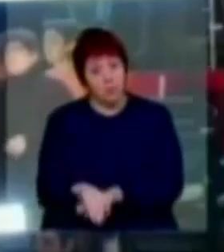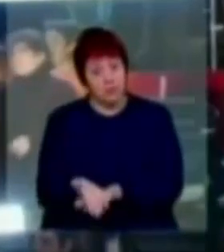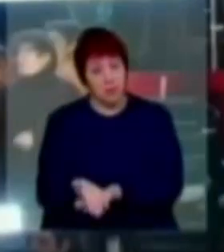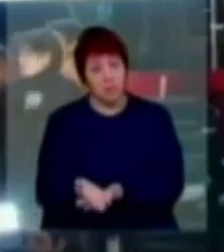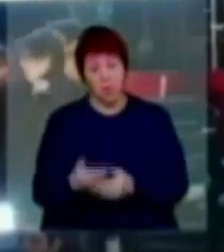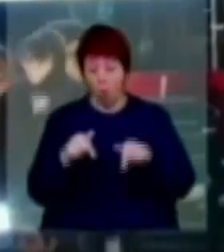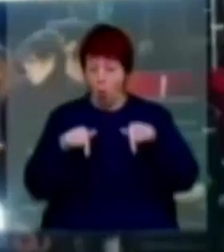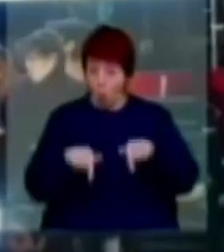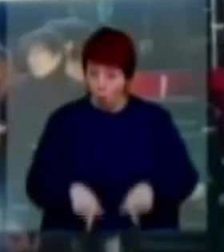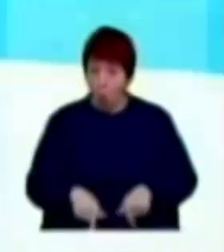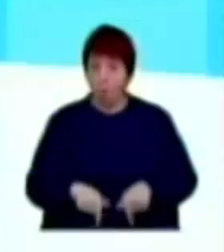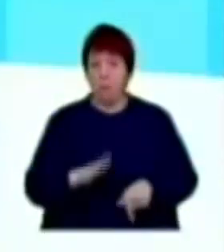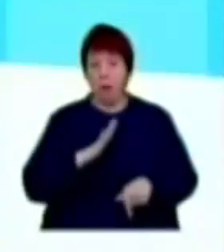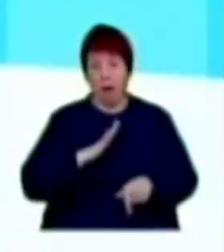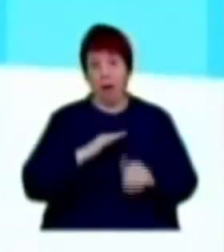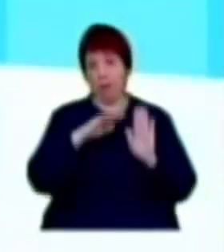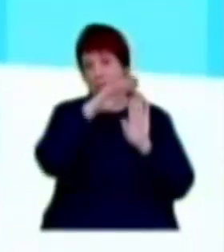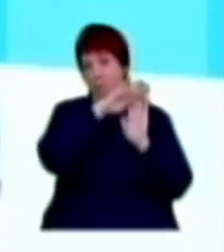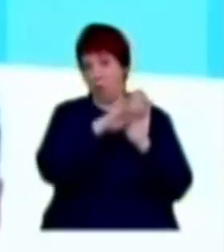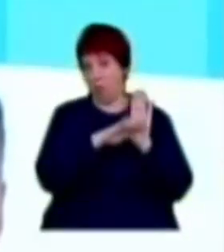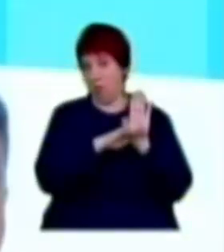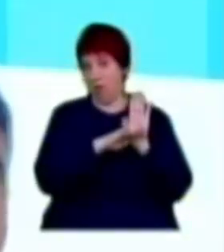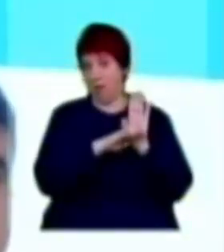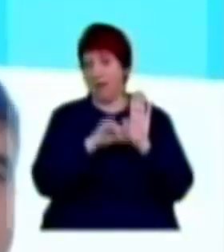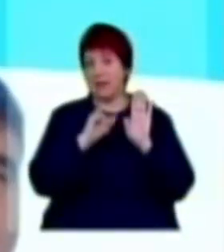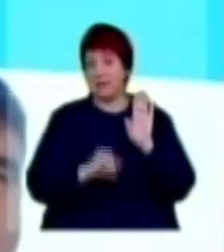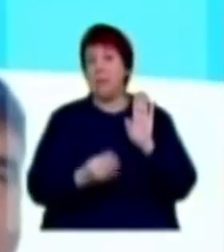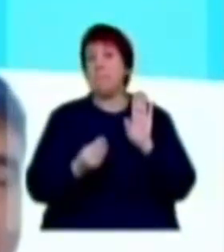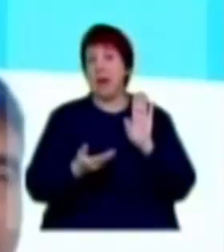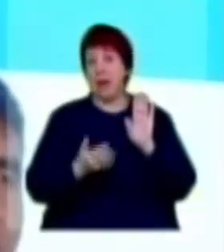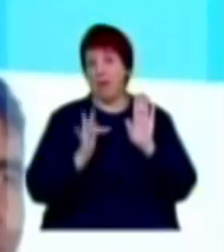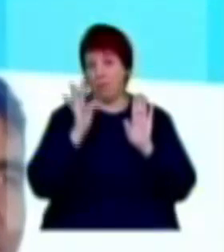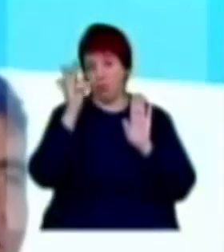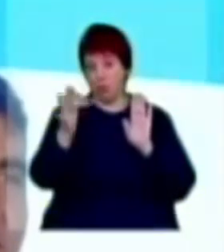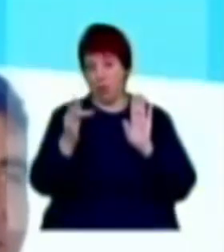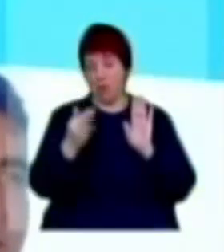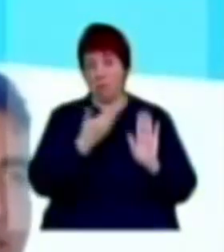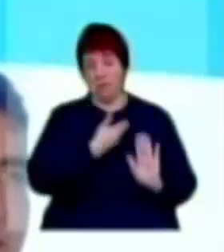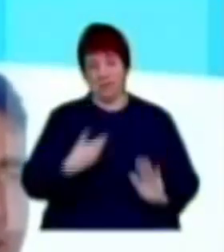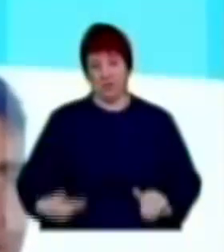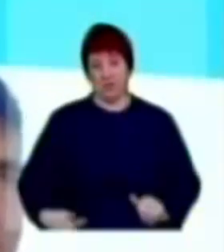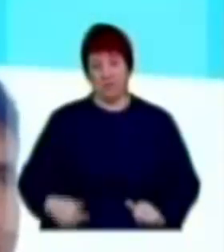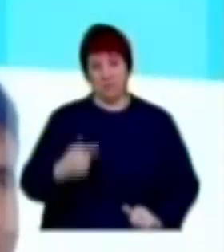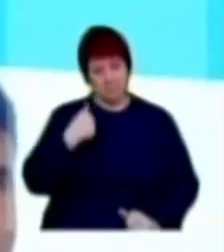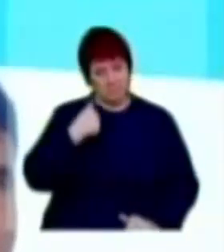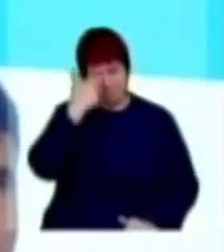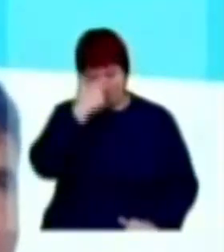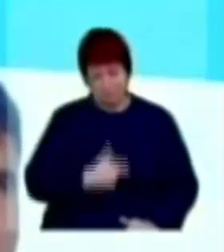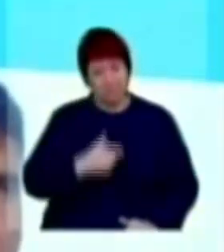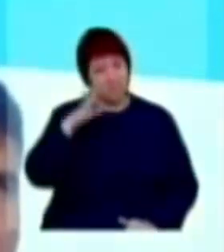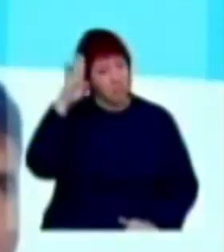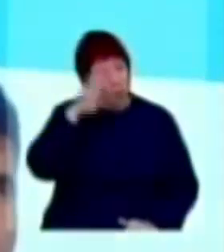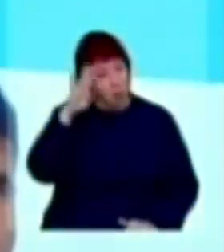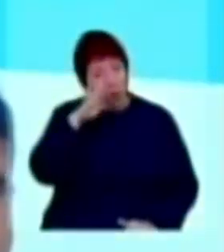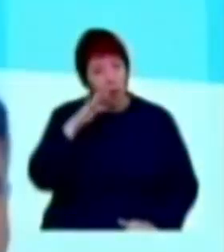y hoy tenemos fórmula para la presidencia Es un honor para mí